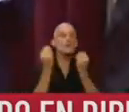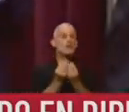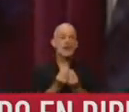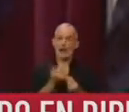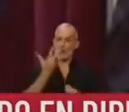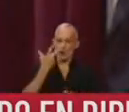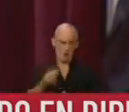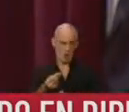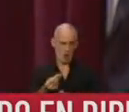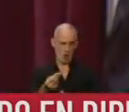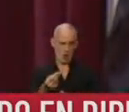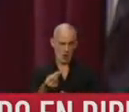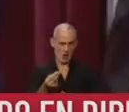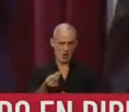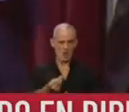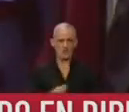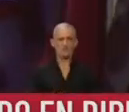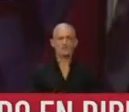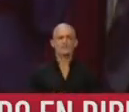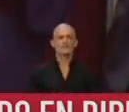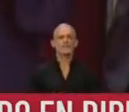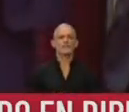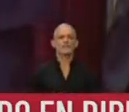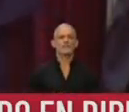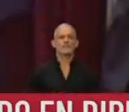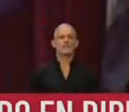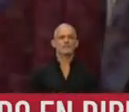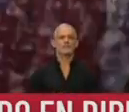Bueno, empezaron a vocear una idea, si había cuarto